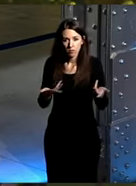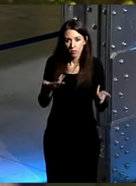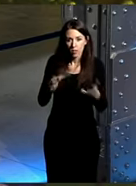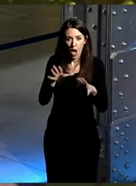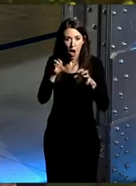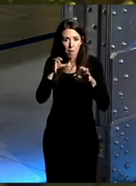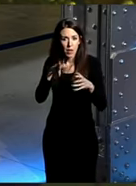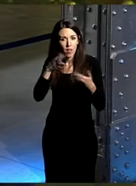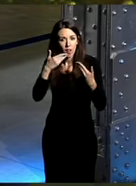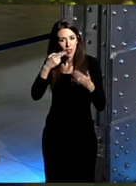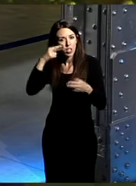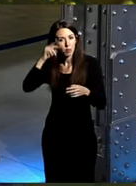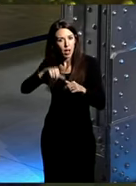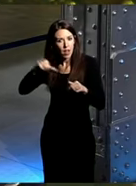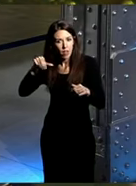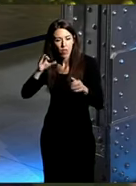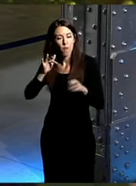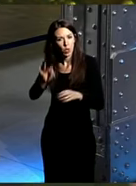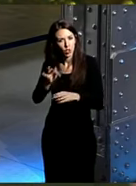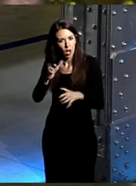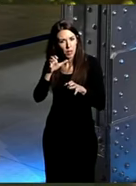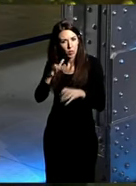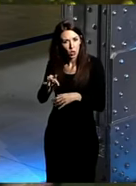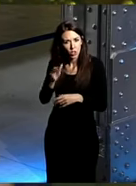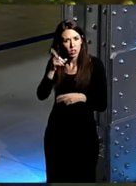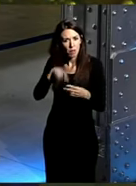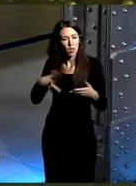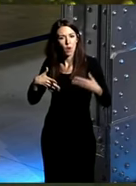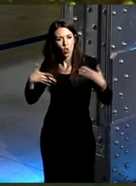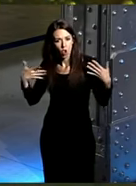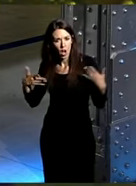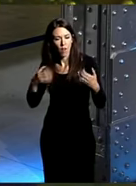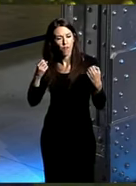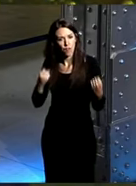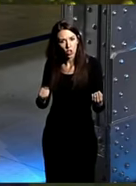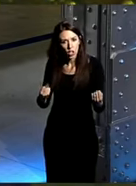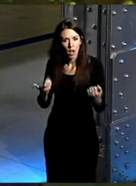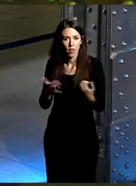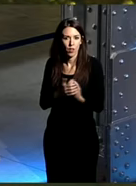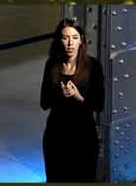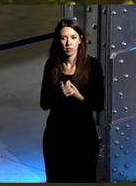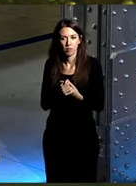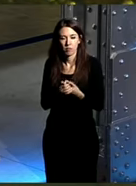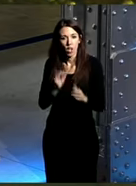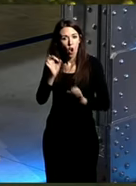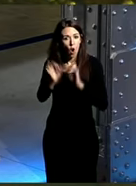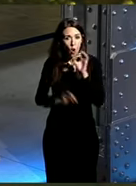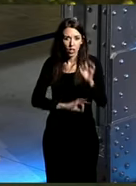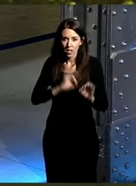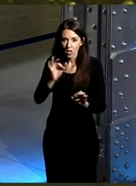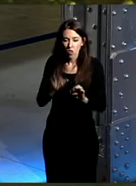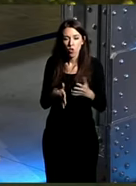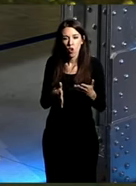aprendizaje por experiencias, aprendizajes positivos, aprendizajes emocionales, fortalezas,